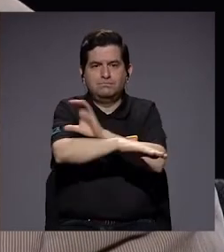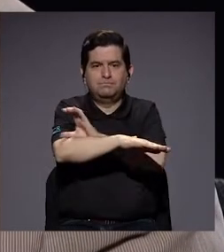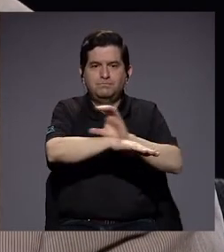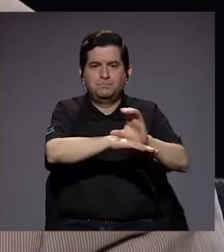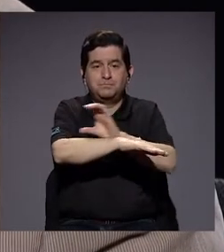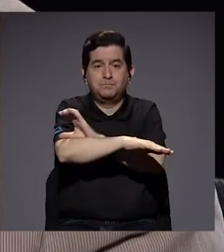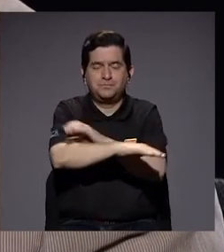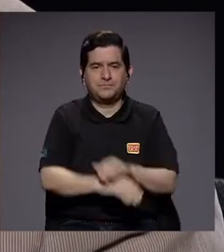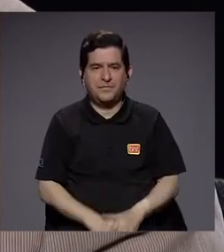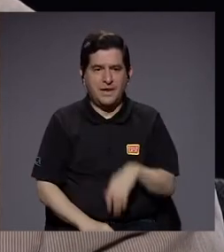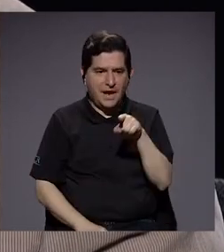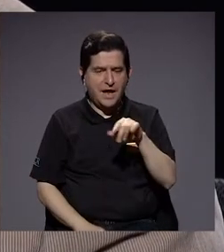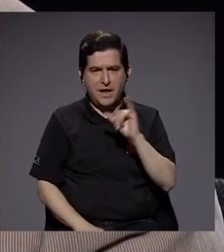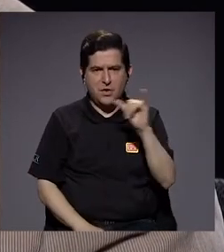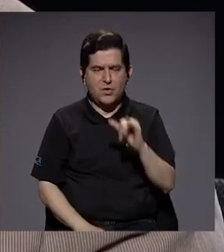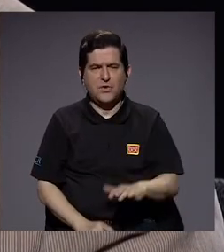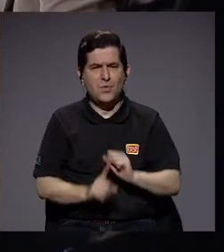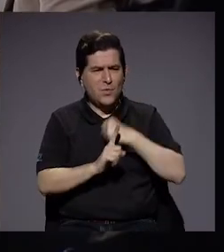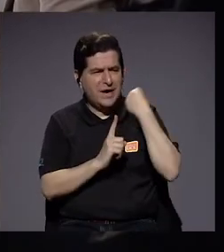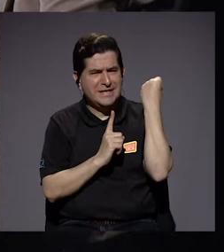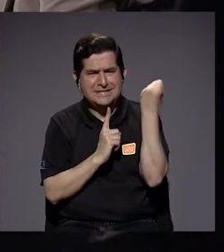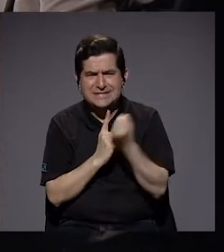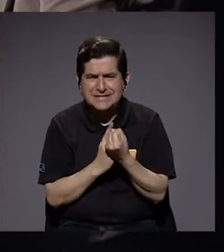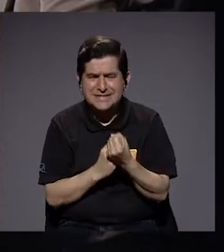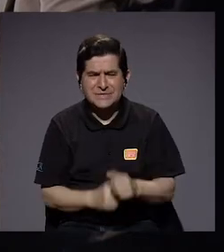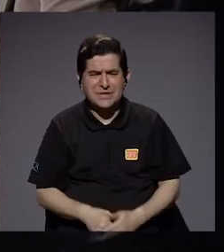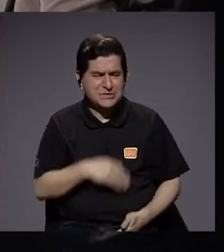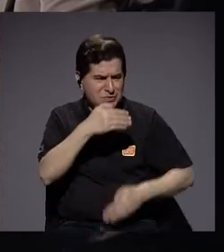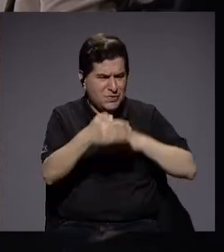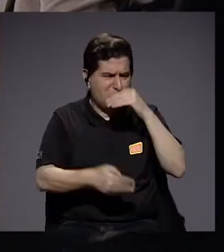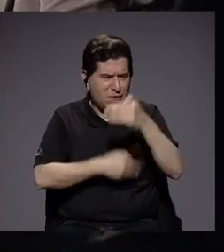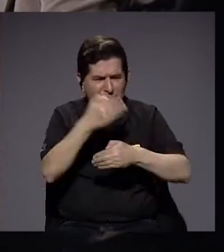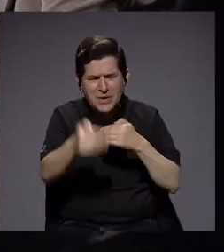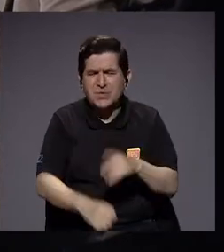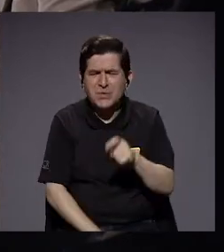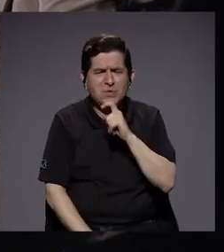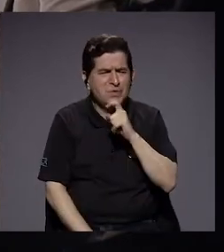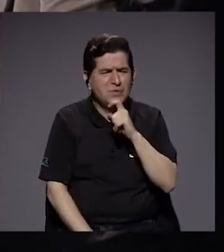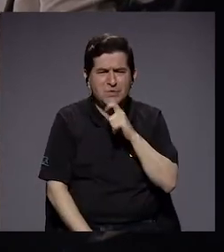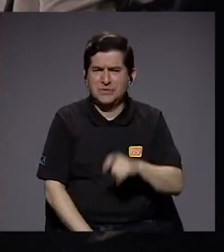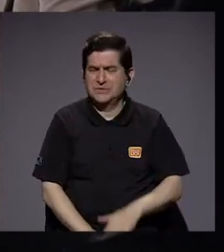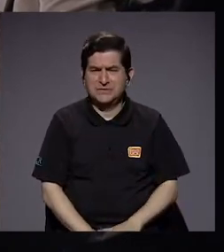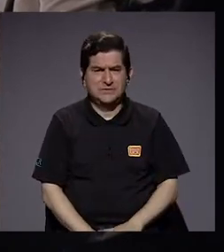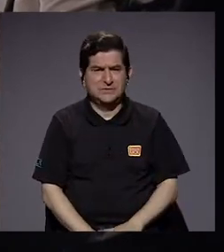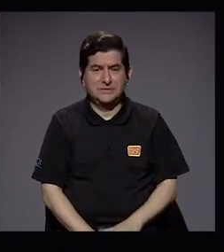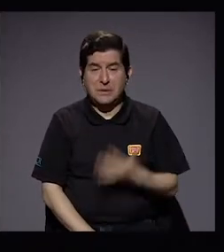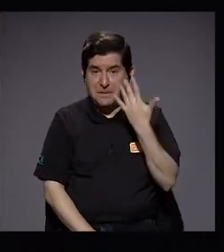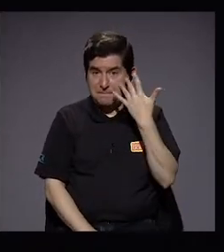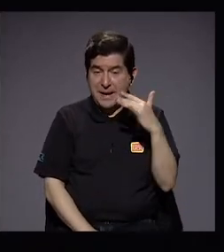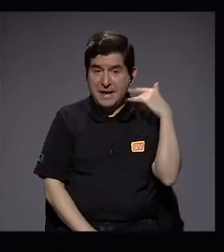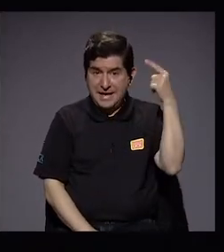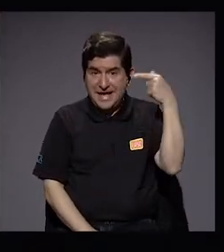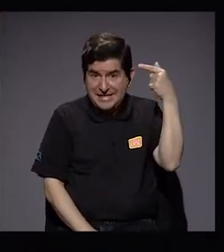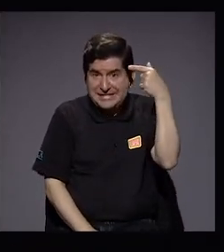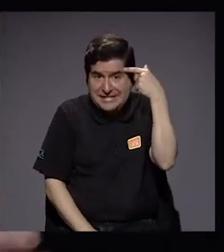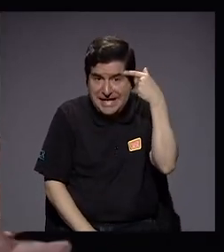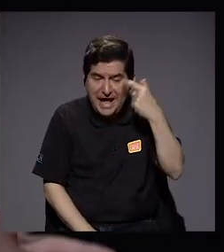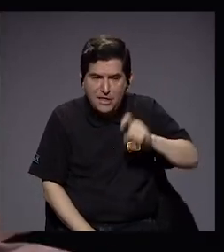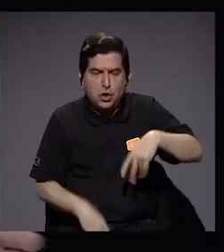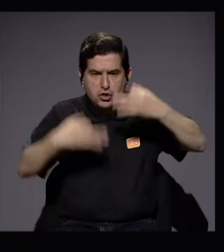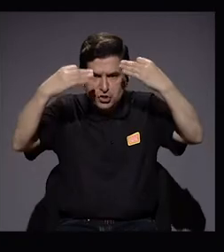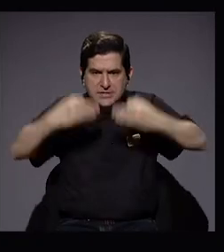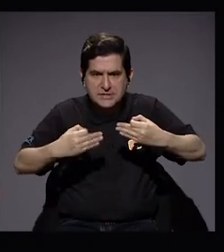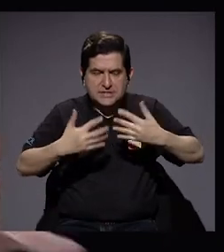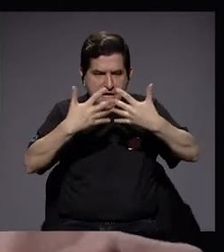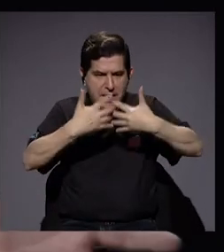Entonces, creo que eso también nos da como un panorama, digamos, en una ruta crítica, de que parece que el Estado, como dice usted, tiene que tomar